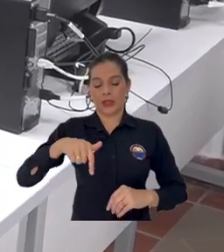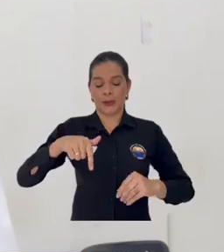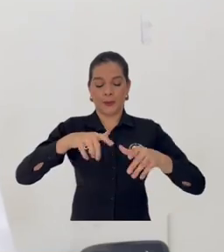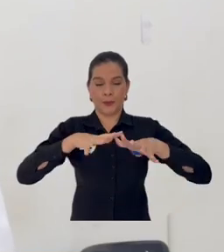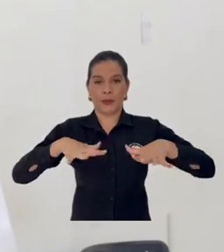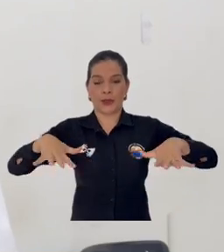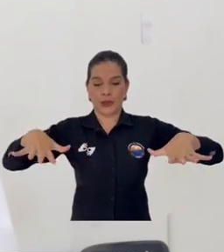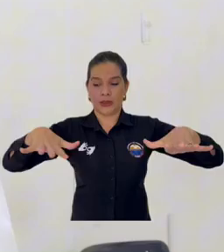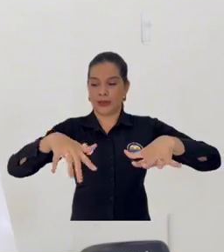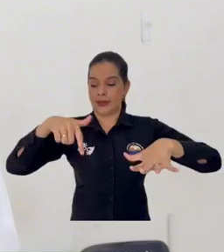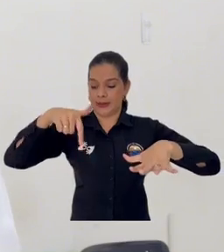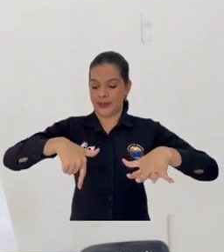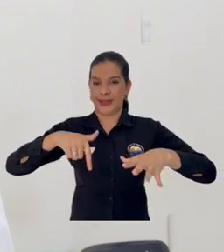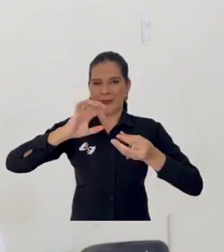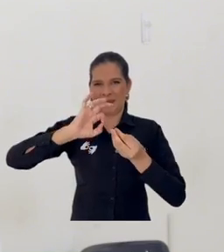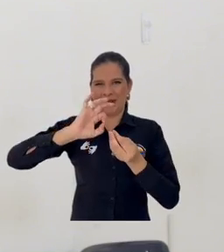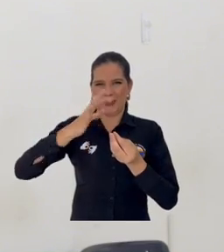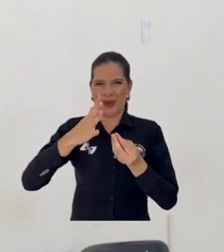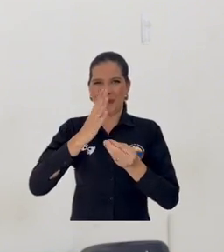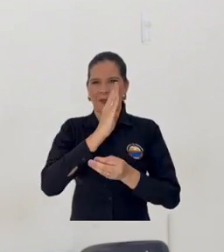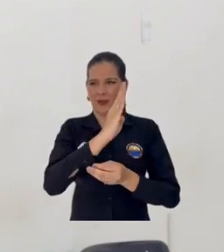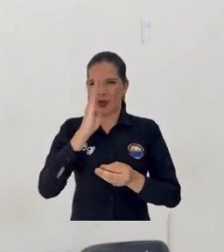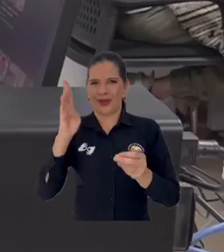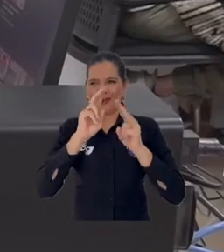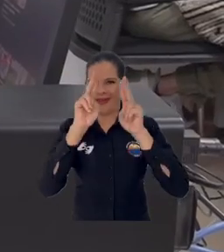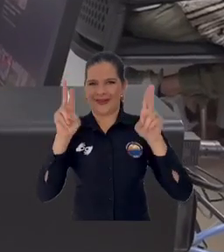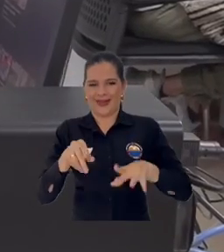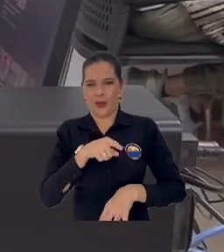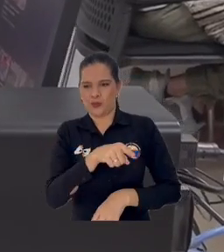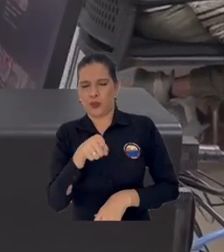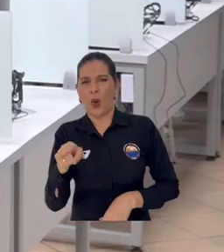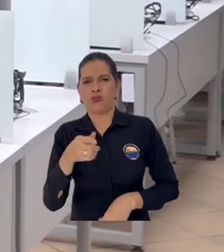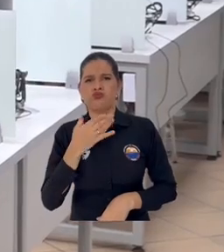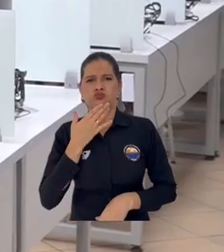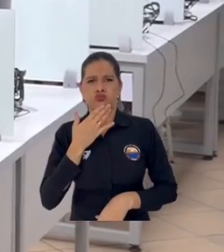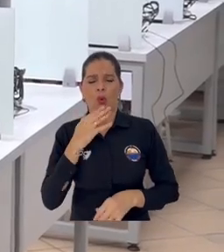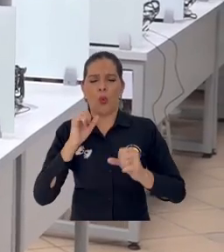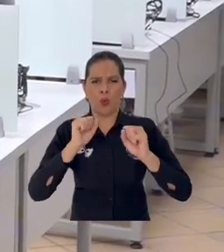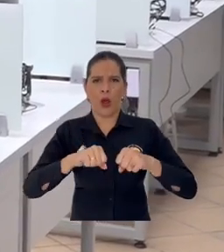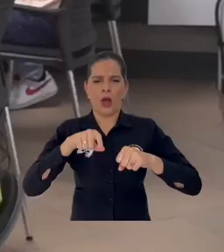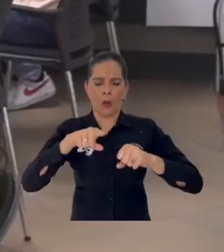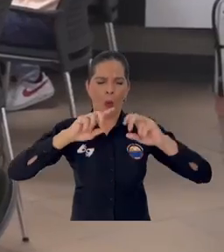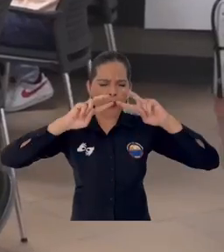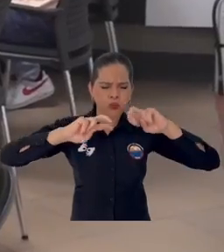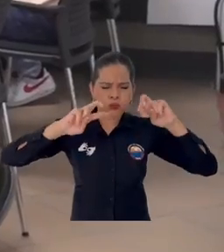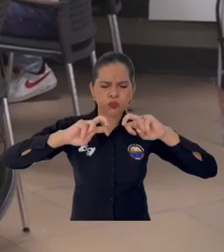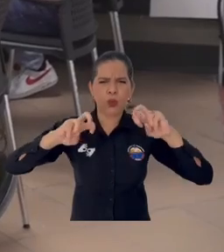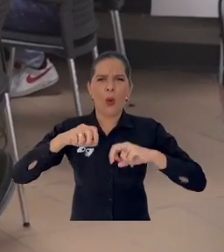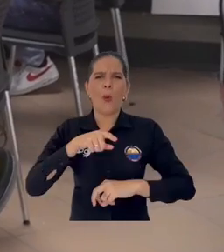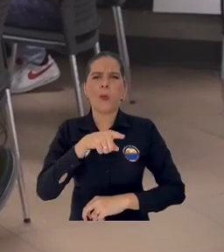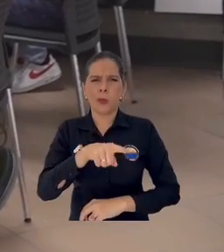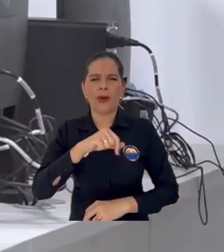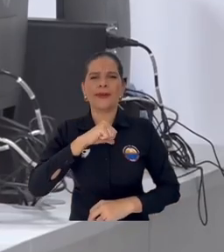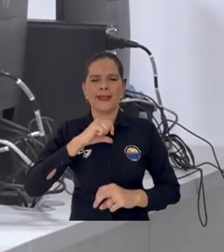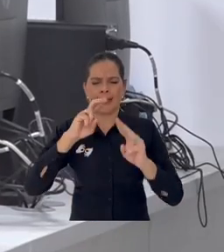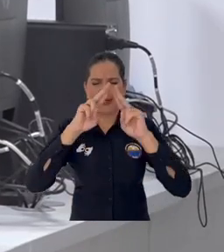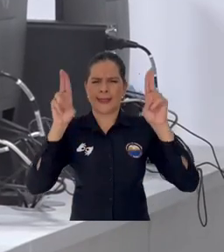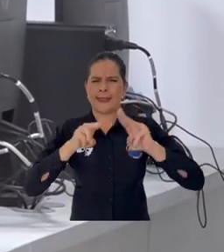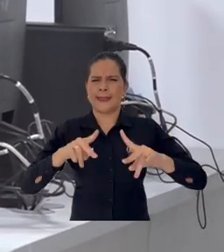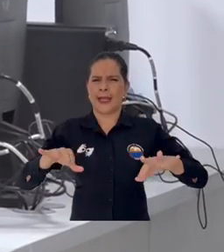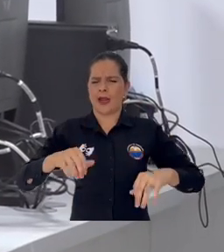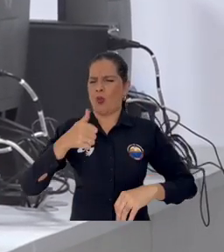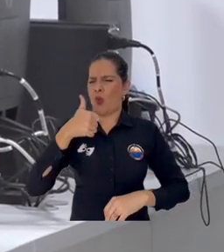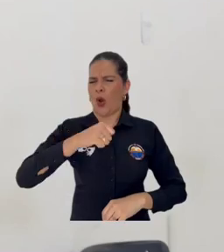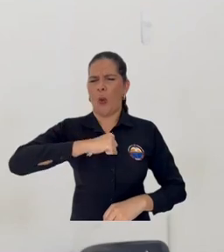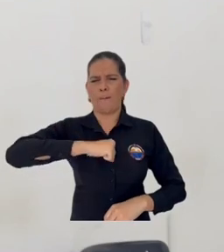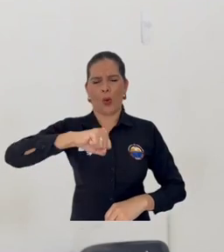Las salas de internet o salas virtuales de biblioteca tienen alta capacidad para la investigación debido a que cuentan con un internet